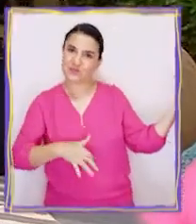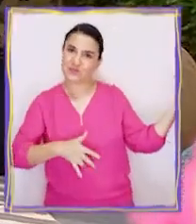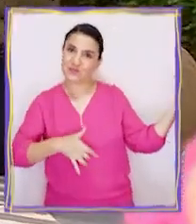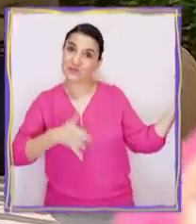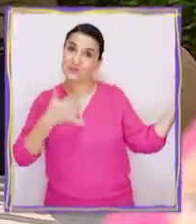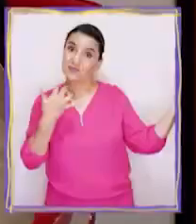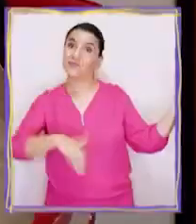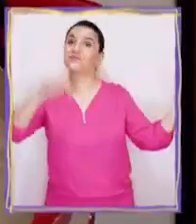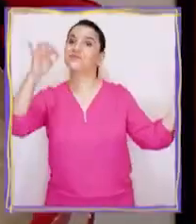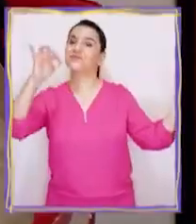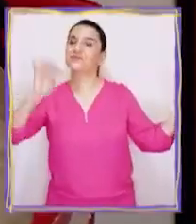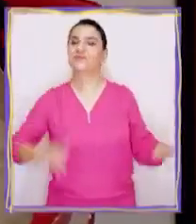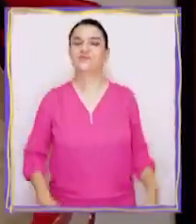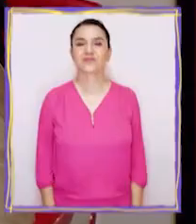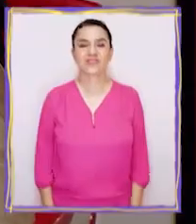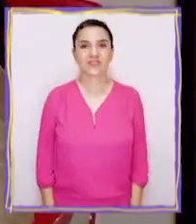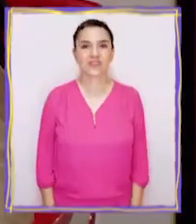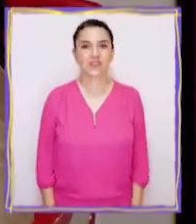compartir.